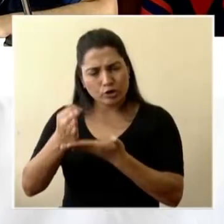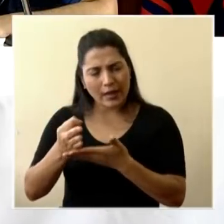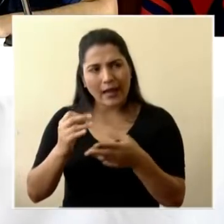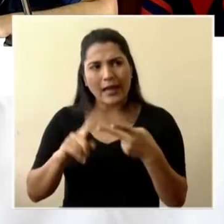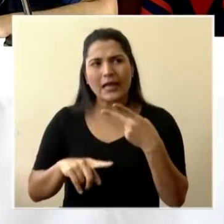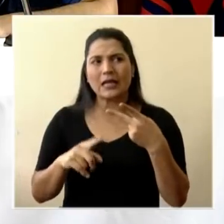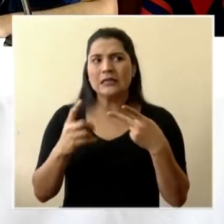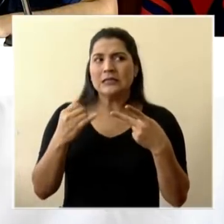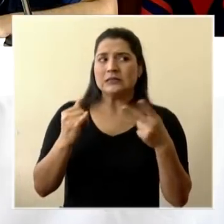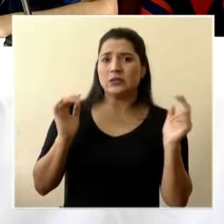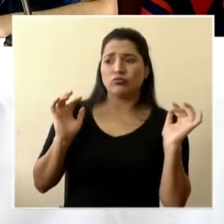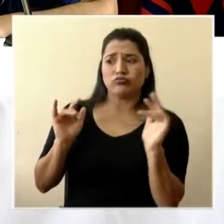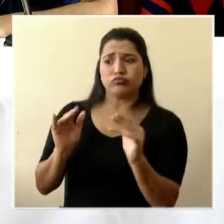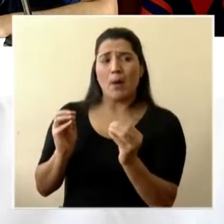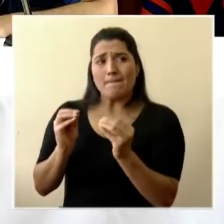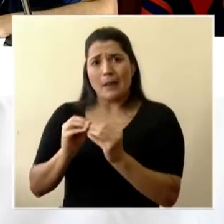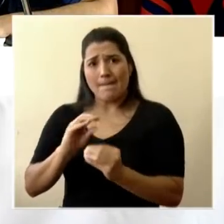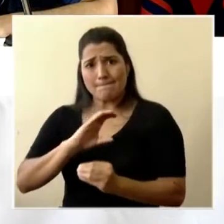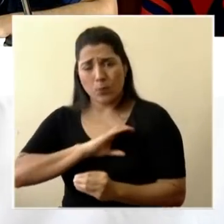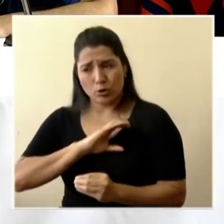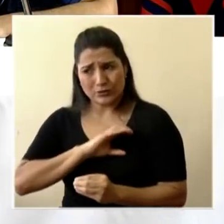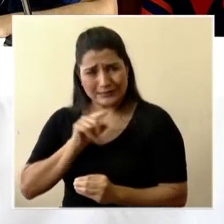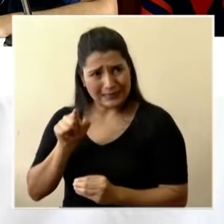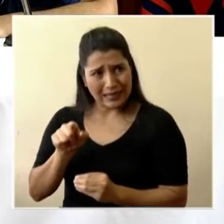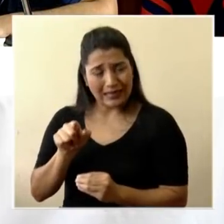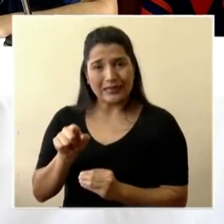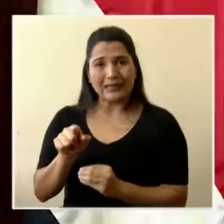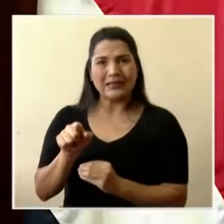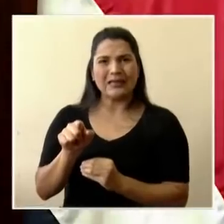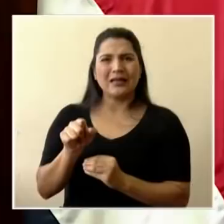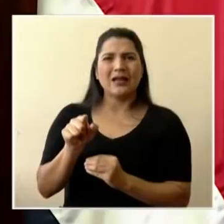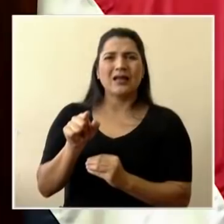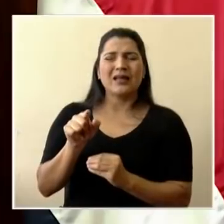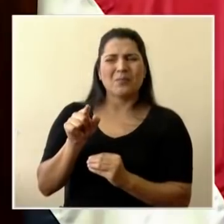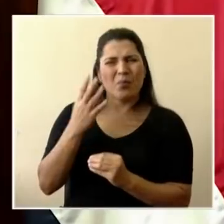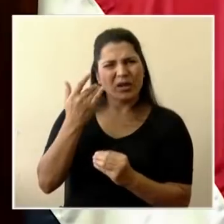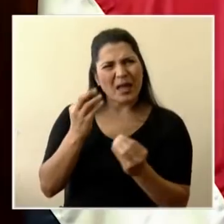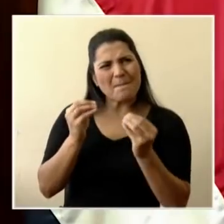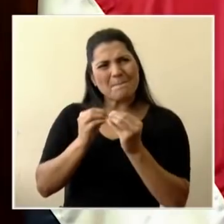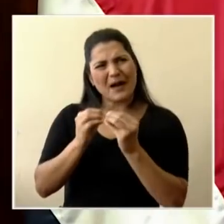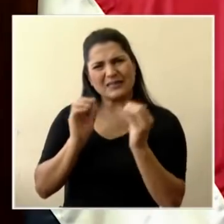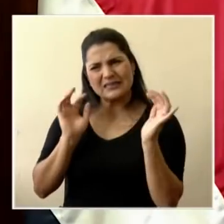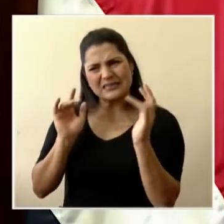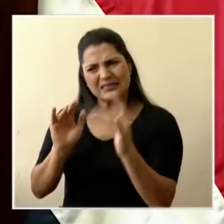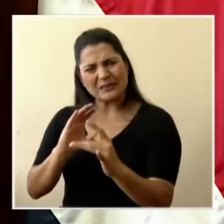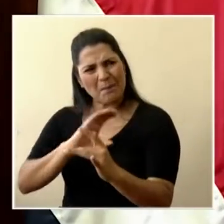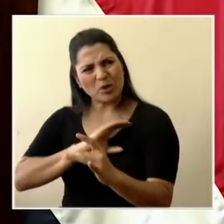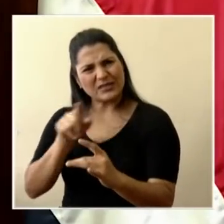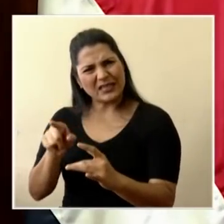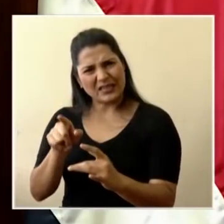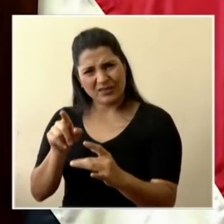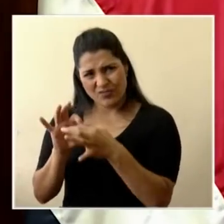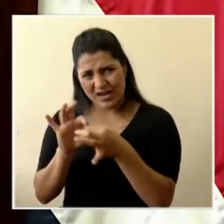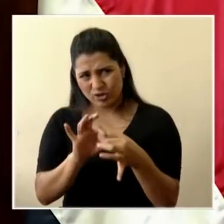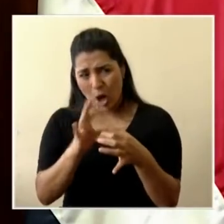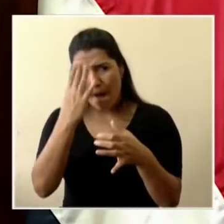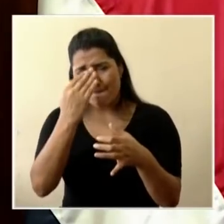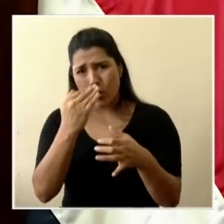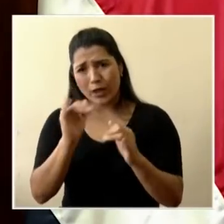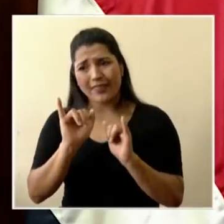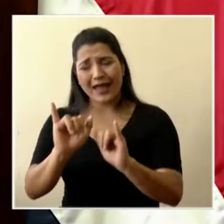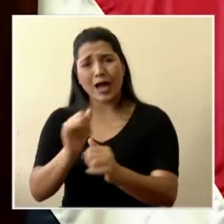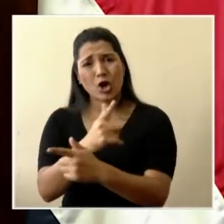aumento presencial de policías en estas zonas está ligado a la liberación de más de 1.700 reos en las cárceles de Nicaragua, y además de eso, si